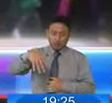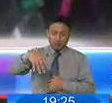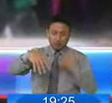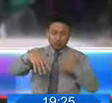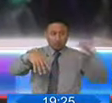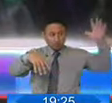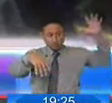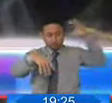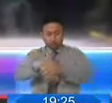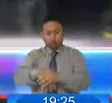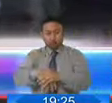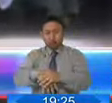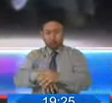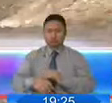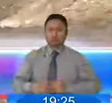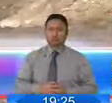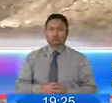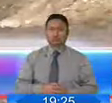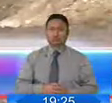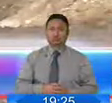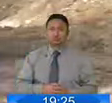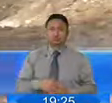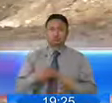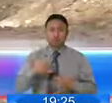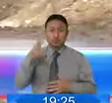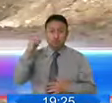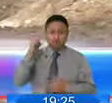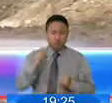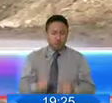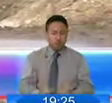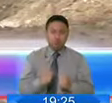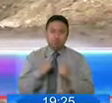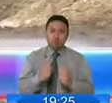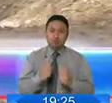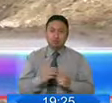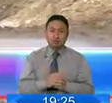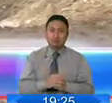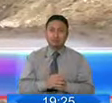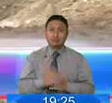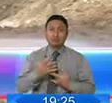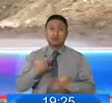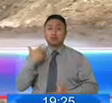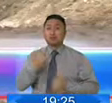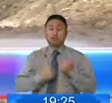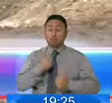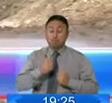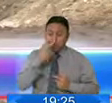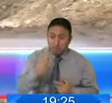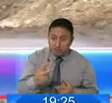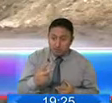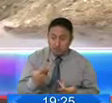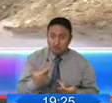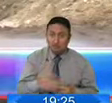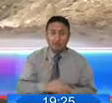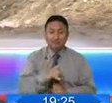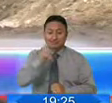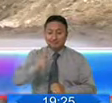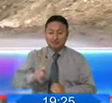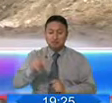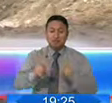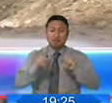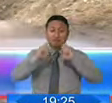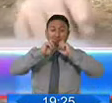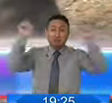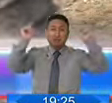de pronto la montaña se les vino encima. Cuando yo escucho el sonido tremendo, sonido que vengo, yo tan curso, vengo para acá, y el momento que escuché chillido aquí más o menos,